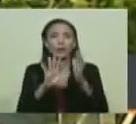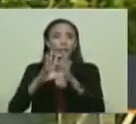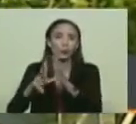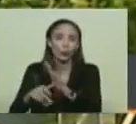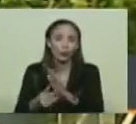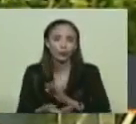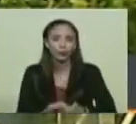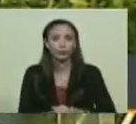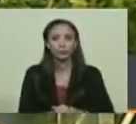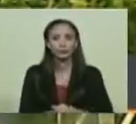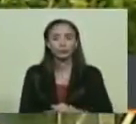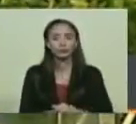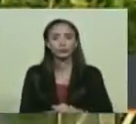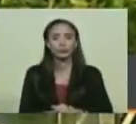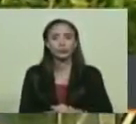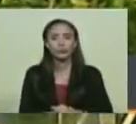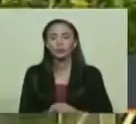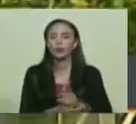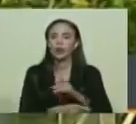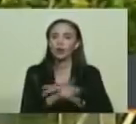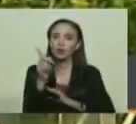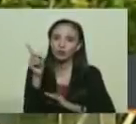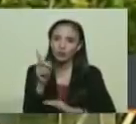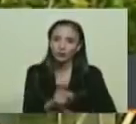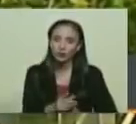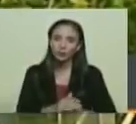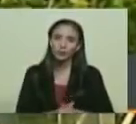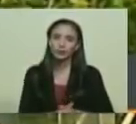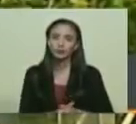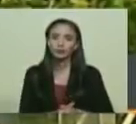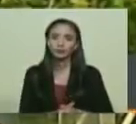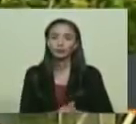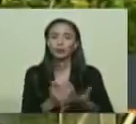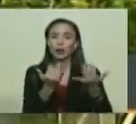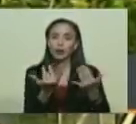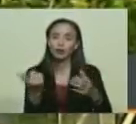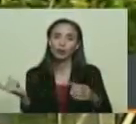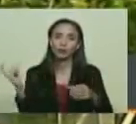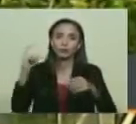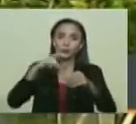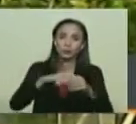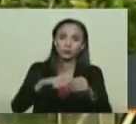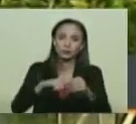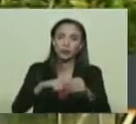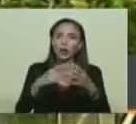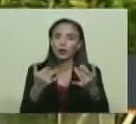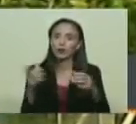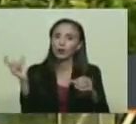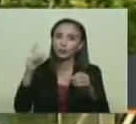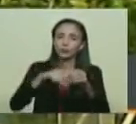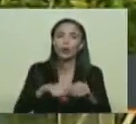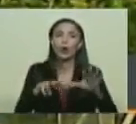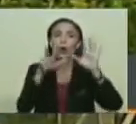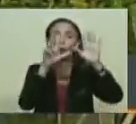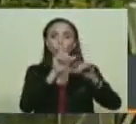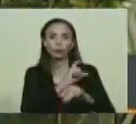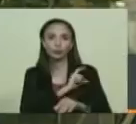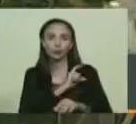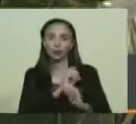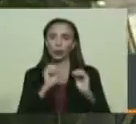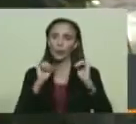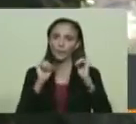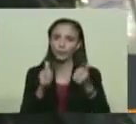seguridad. Así como también estamos incorporando a partir del 8 de enero en la